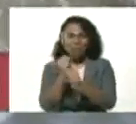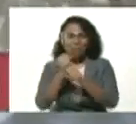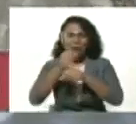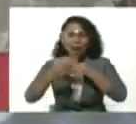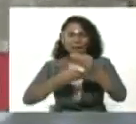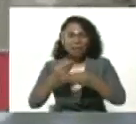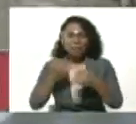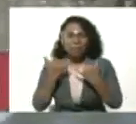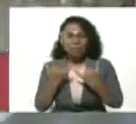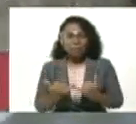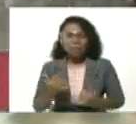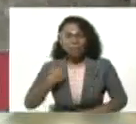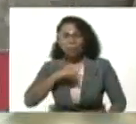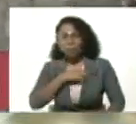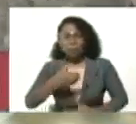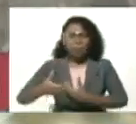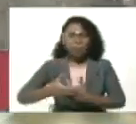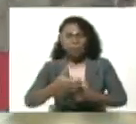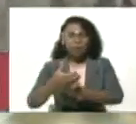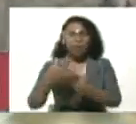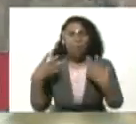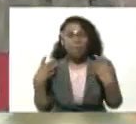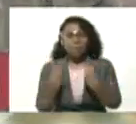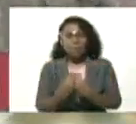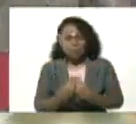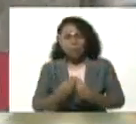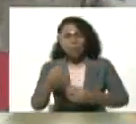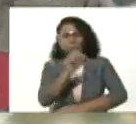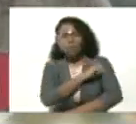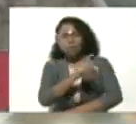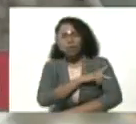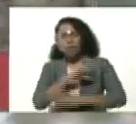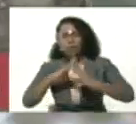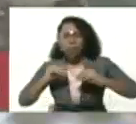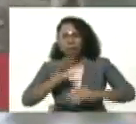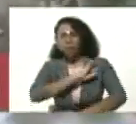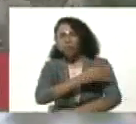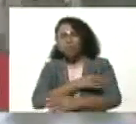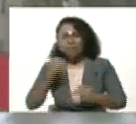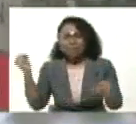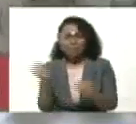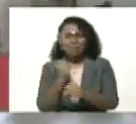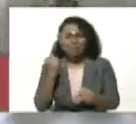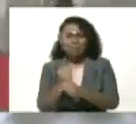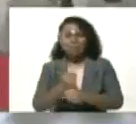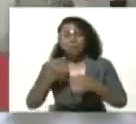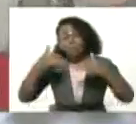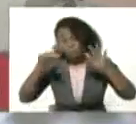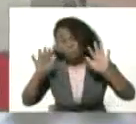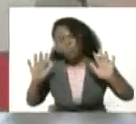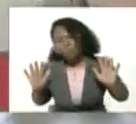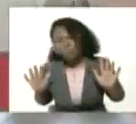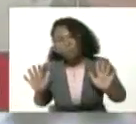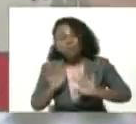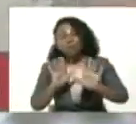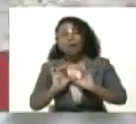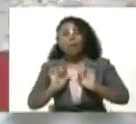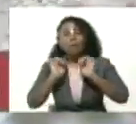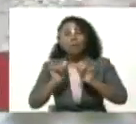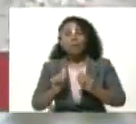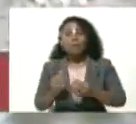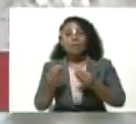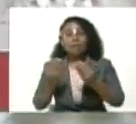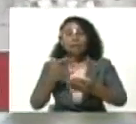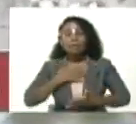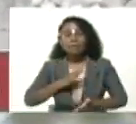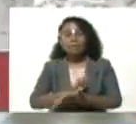haciendo nuestros bomberos, nuestros compañeros de protección civil, toda la fuerza de trabajo. Y por supuesto, ya para comenzar a darle la